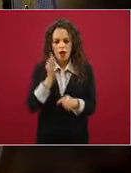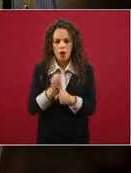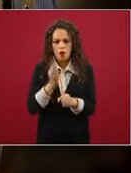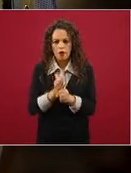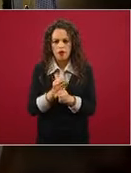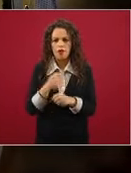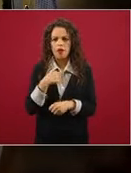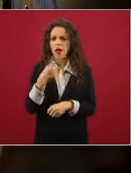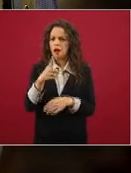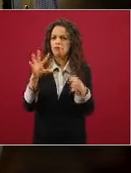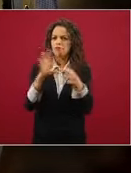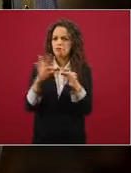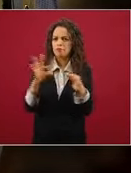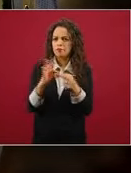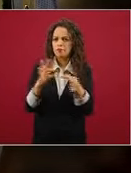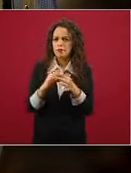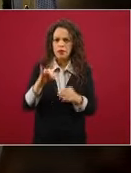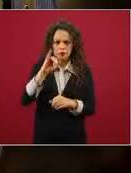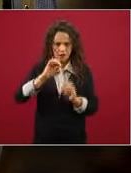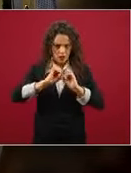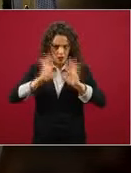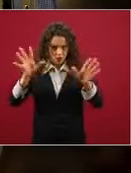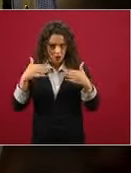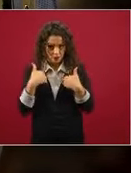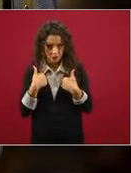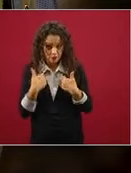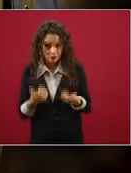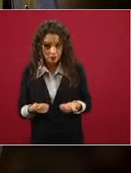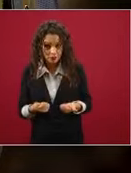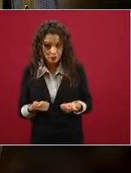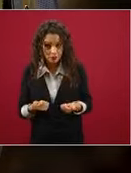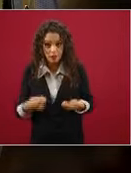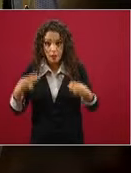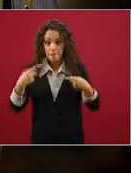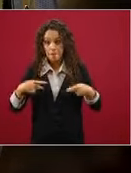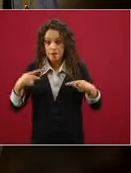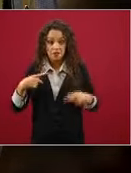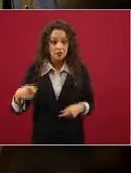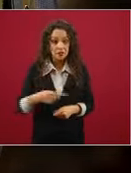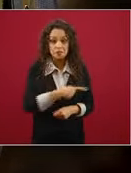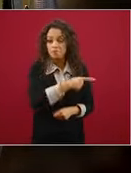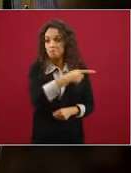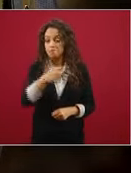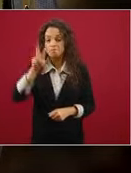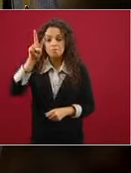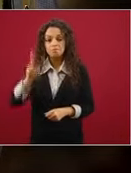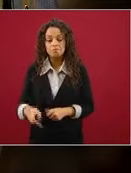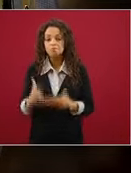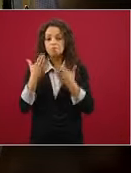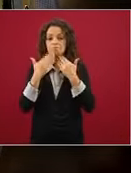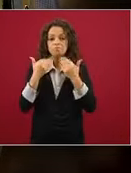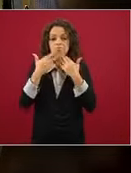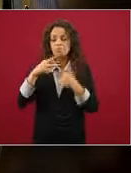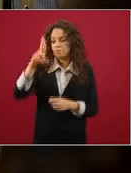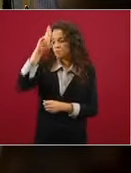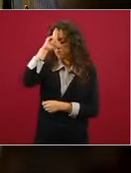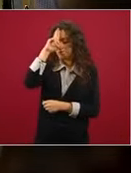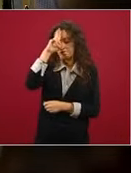muy entendible. Las personas no respetan las